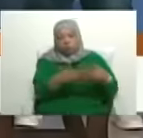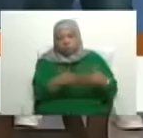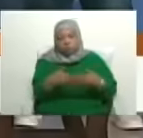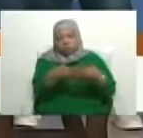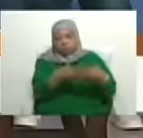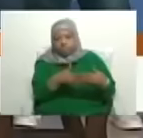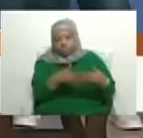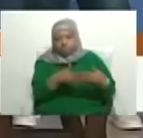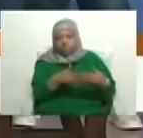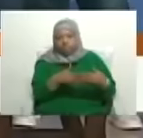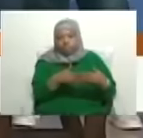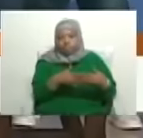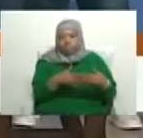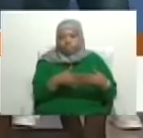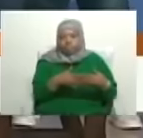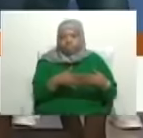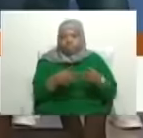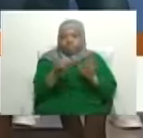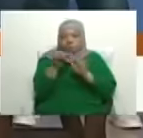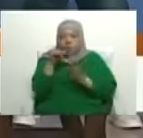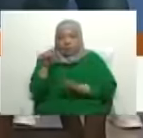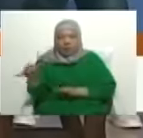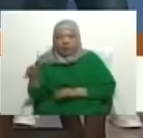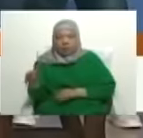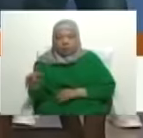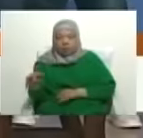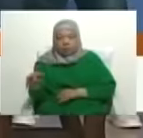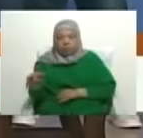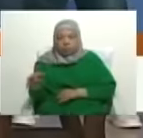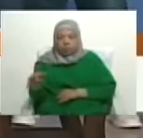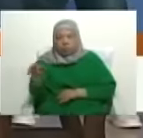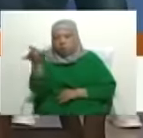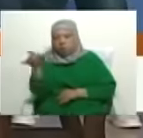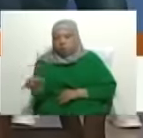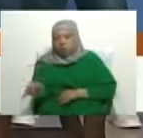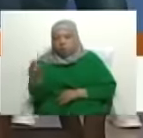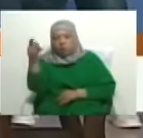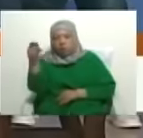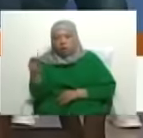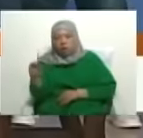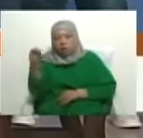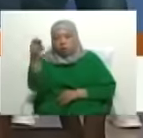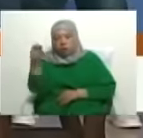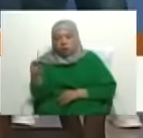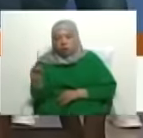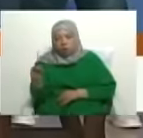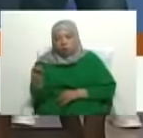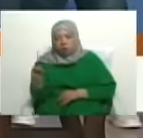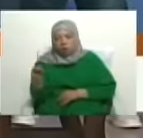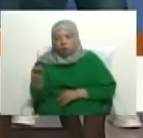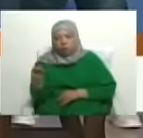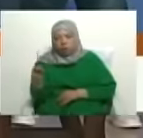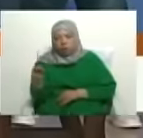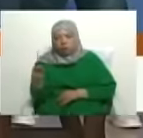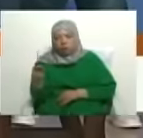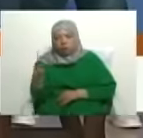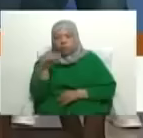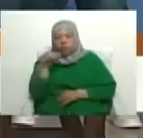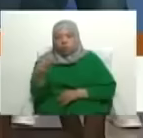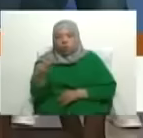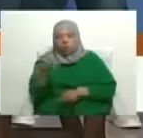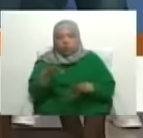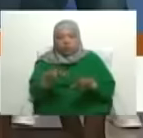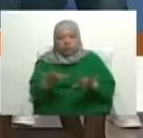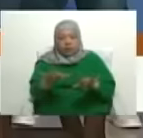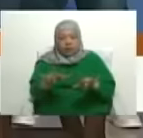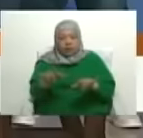estadounidense amenaza a un senador o a una senadora, amenaza a un